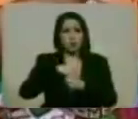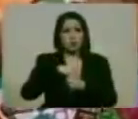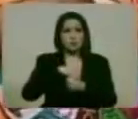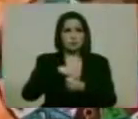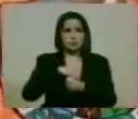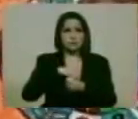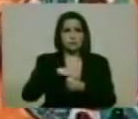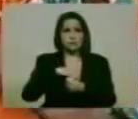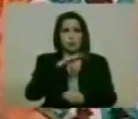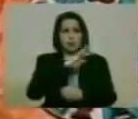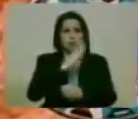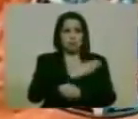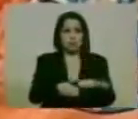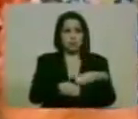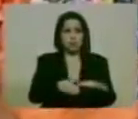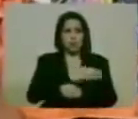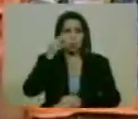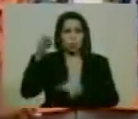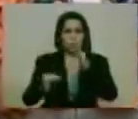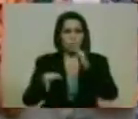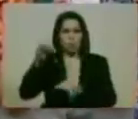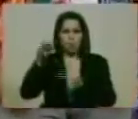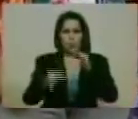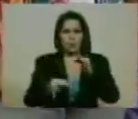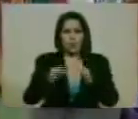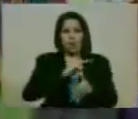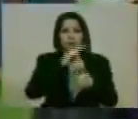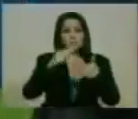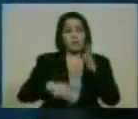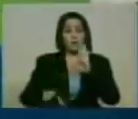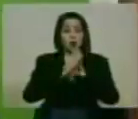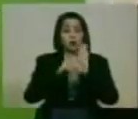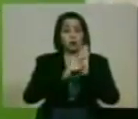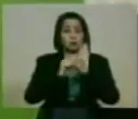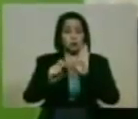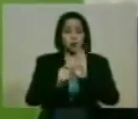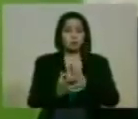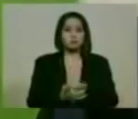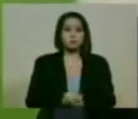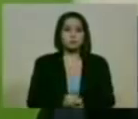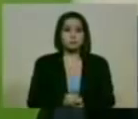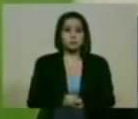personalidad jurídica de las comunidades indígenas en materia constitucional.